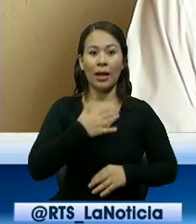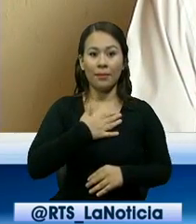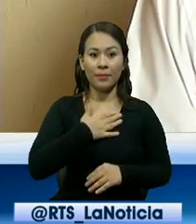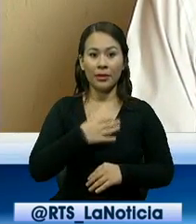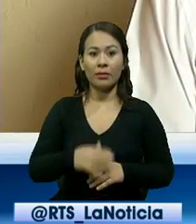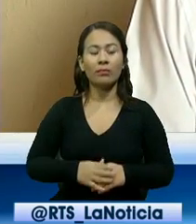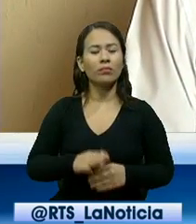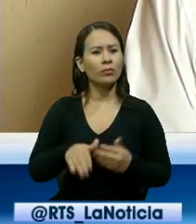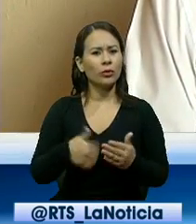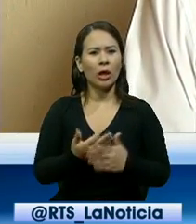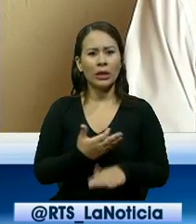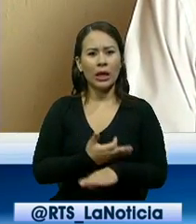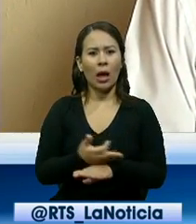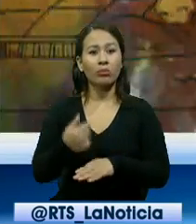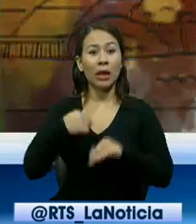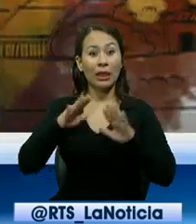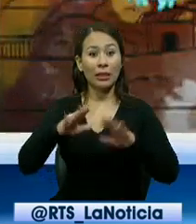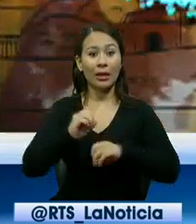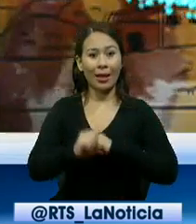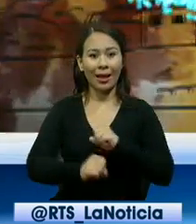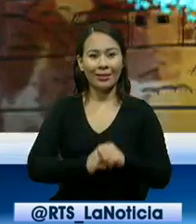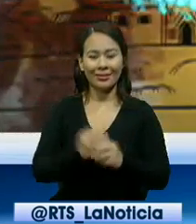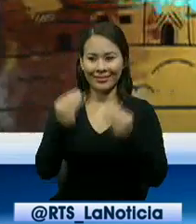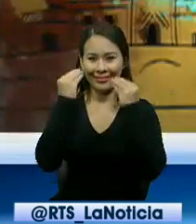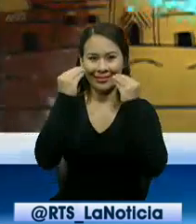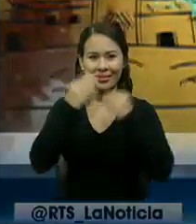desde que yo tenía mis 10 años